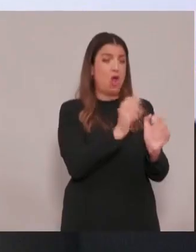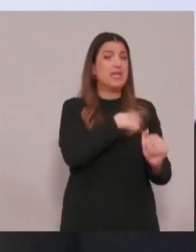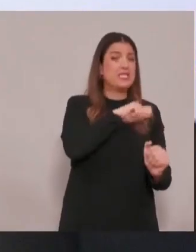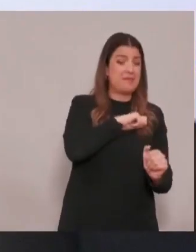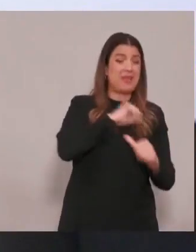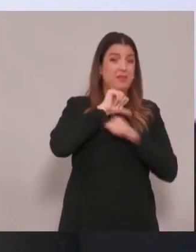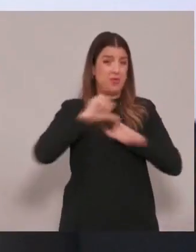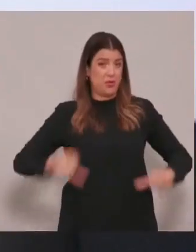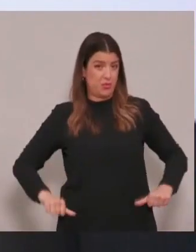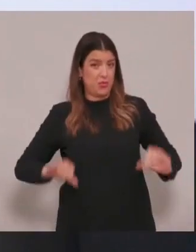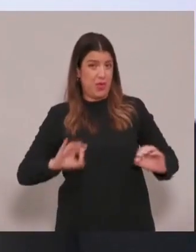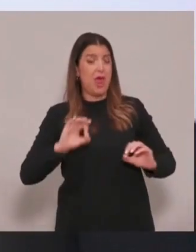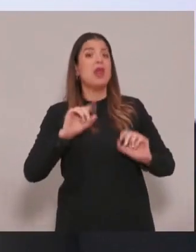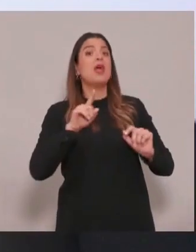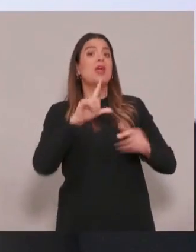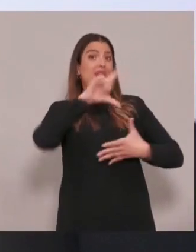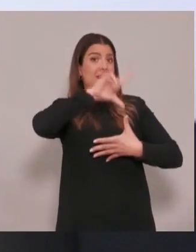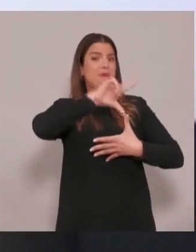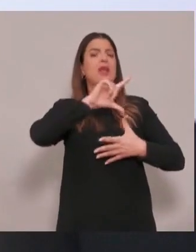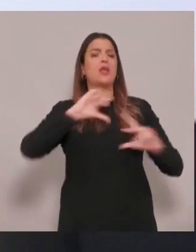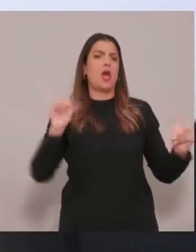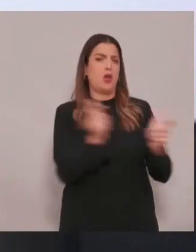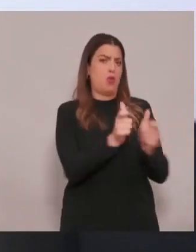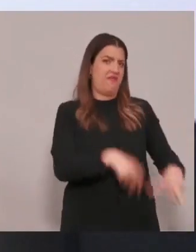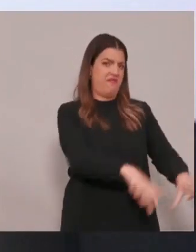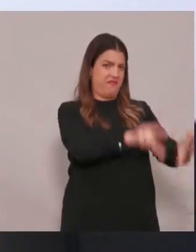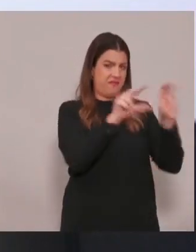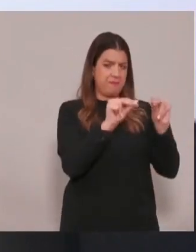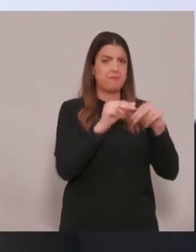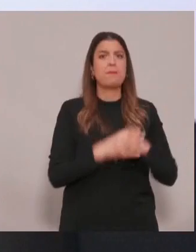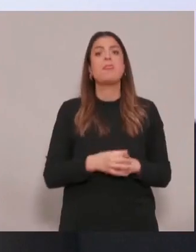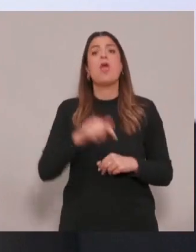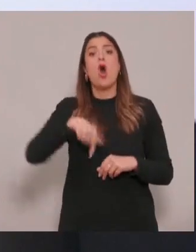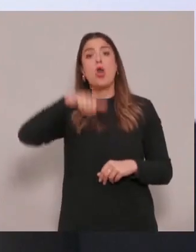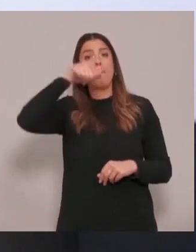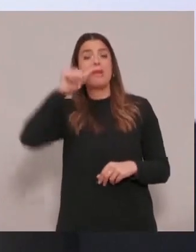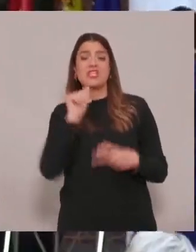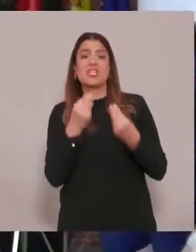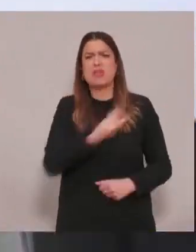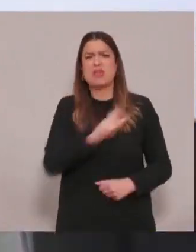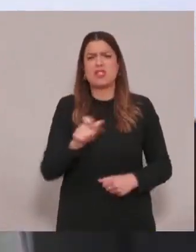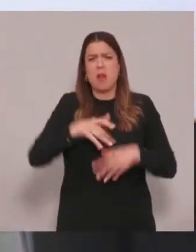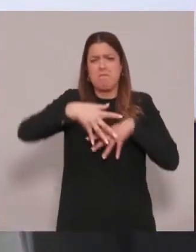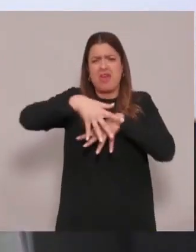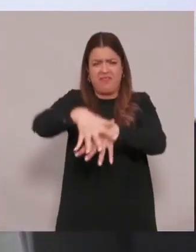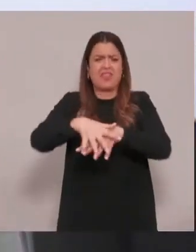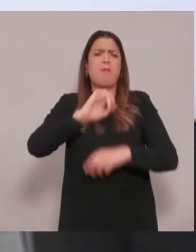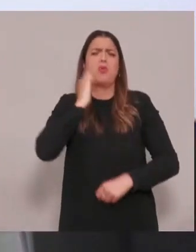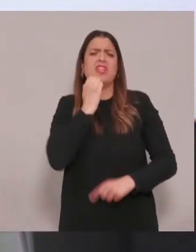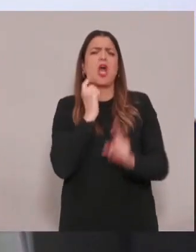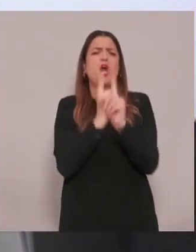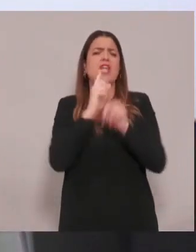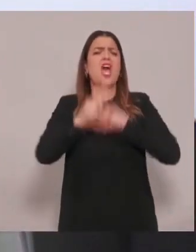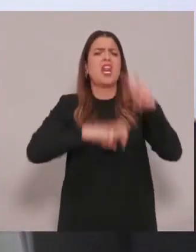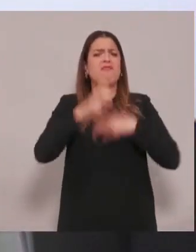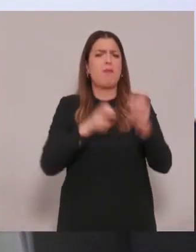si le acompañará al presidente de la generalitat valenciana ximo puig el presidente además tiene por delante una semana se ha manifestado pidiendo